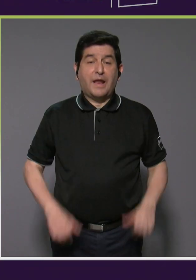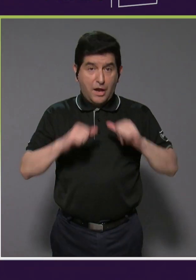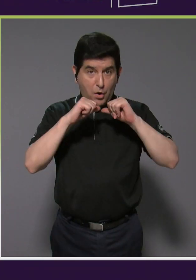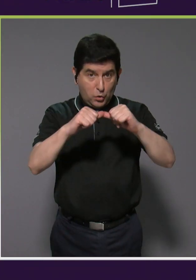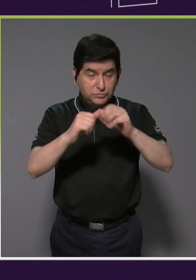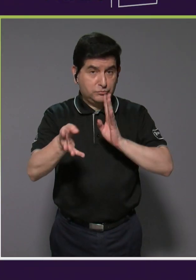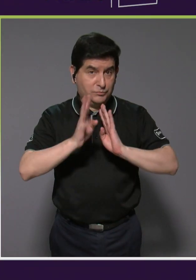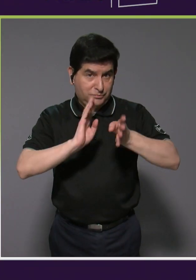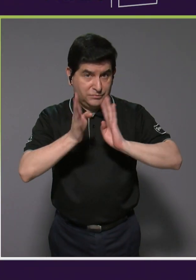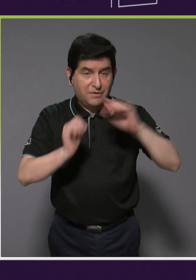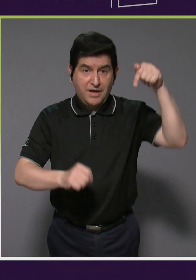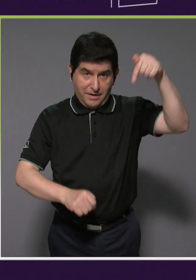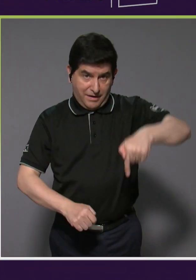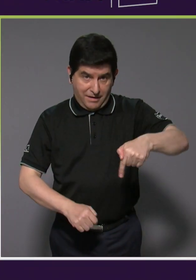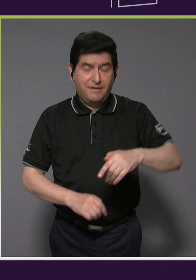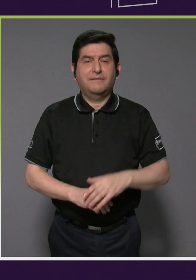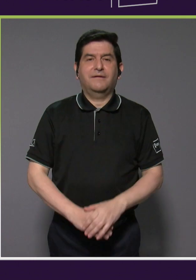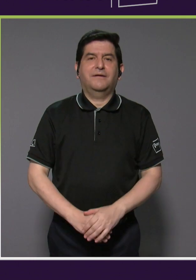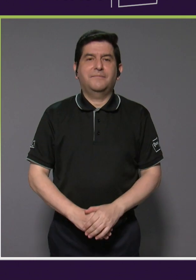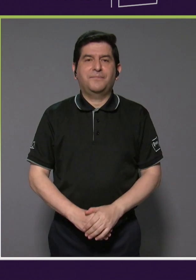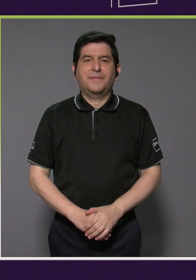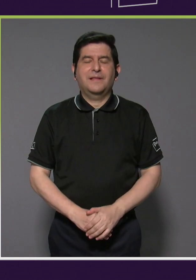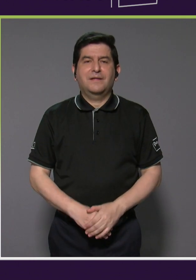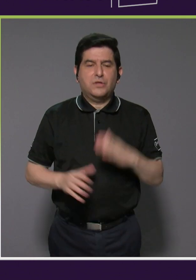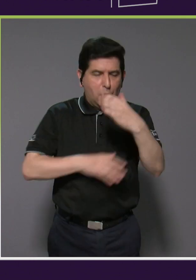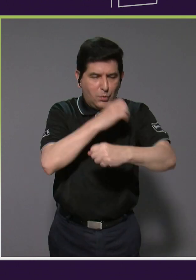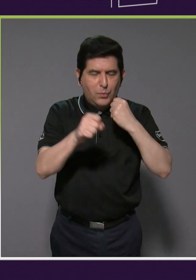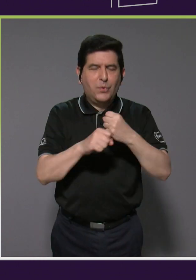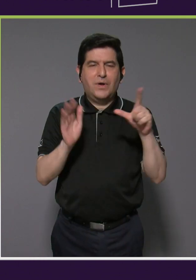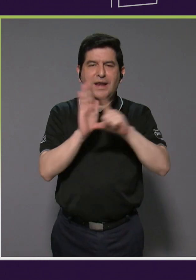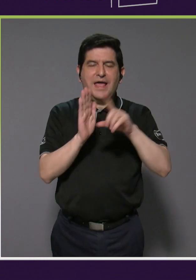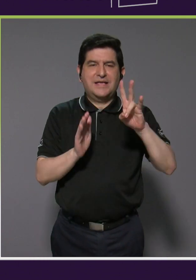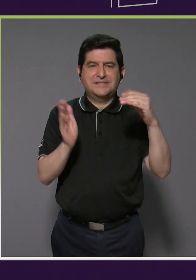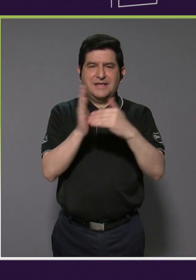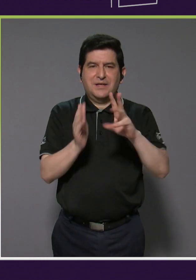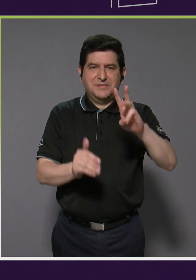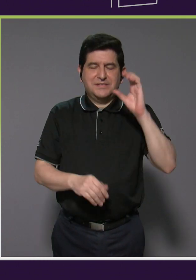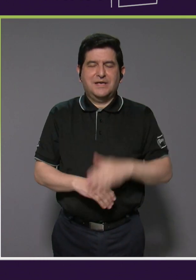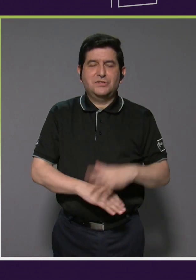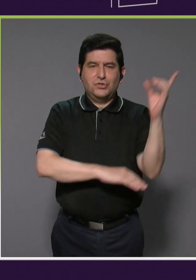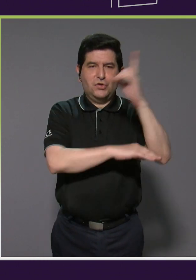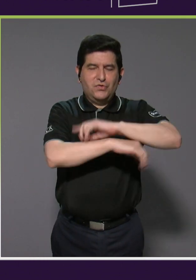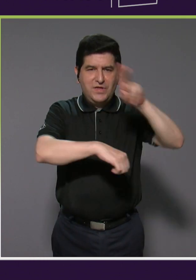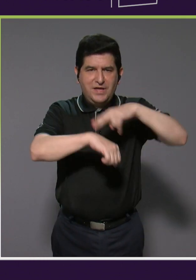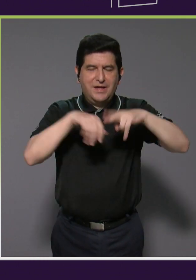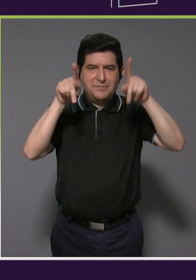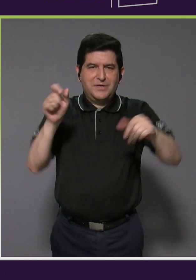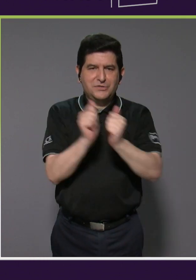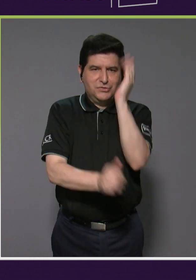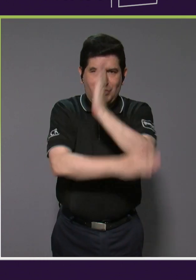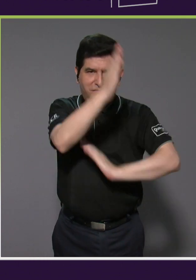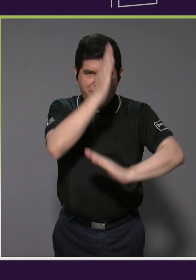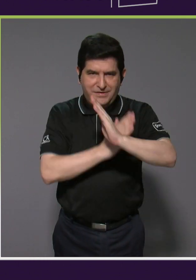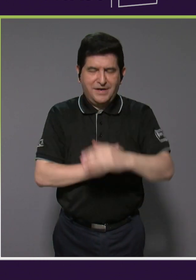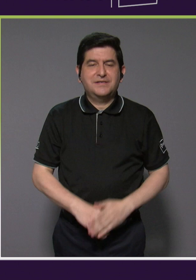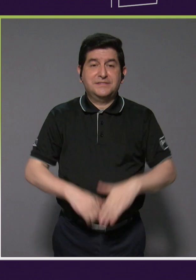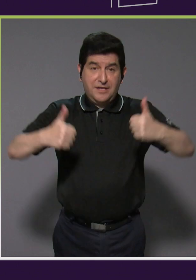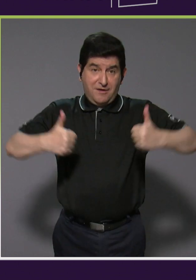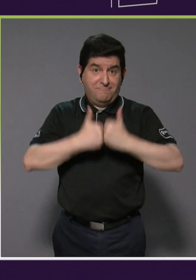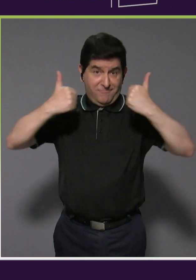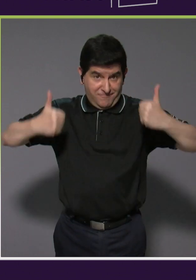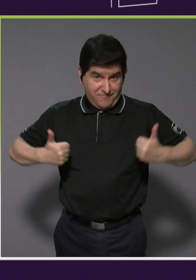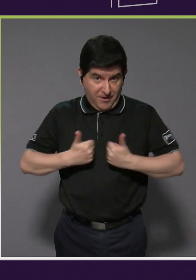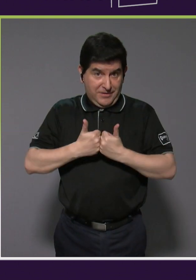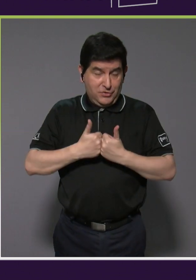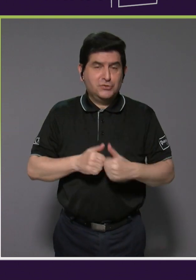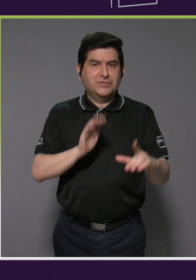Seguimos conversando sobre el aniversario de la Ley 7600, Día Nacional de las Personas con Discapacidad, y los desafíos para